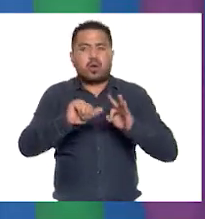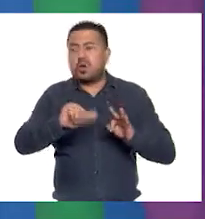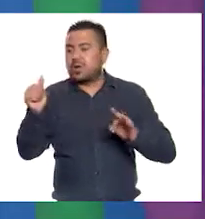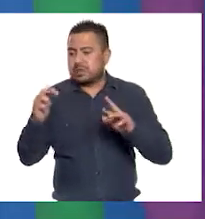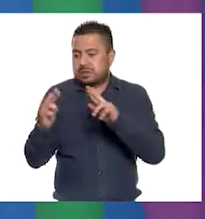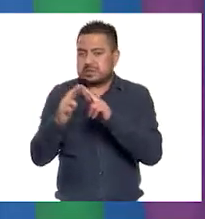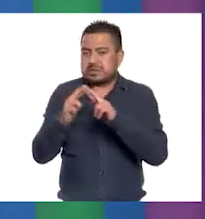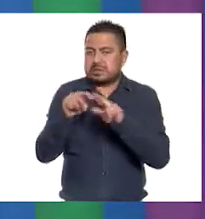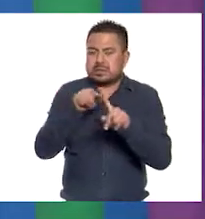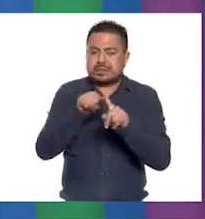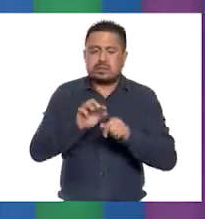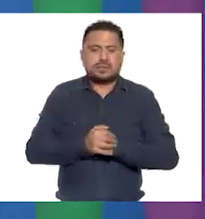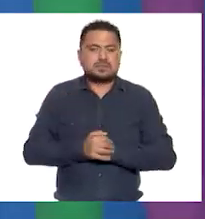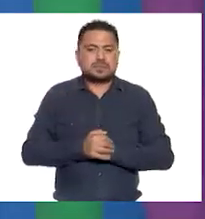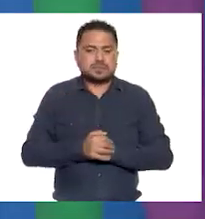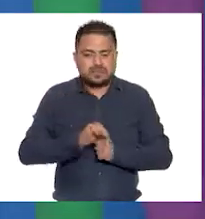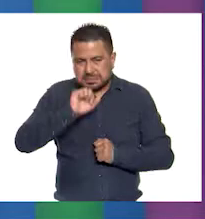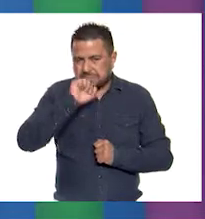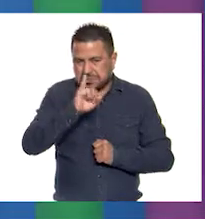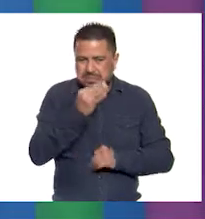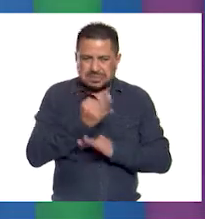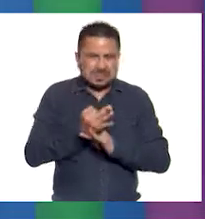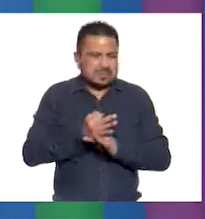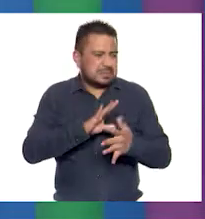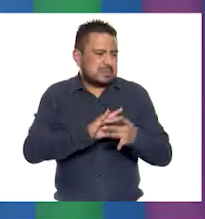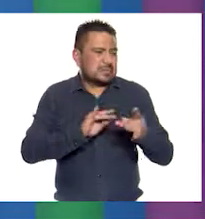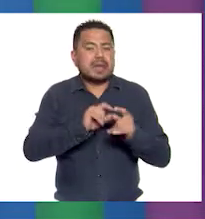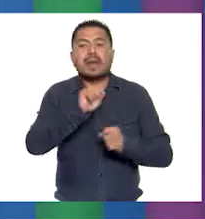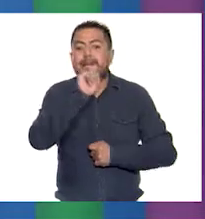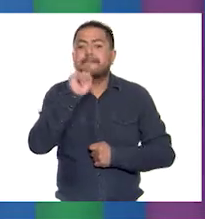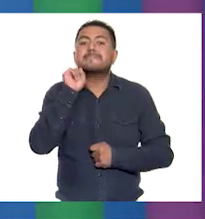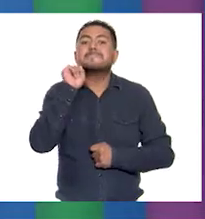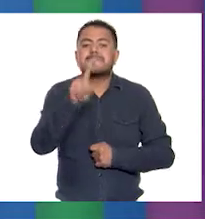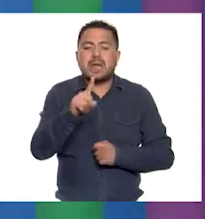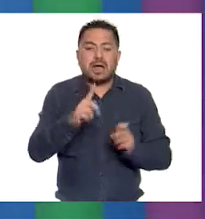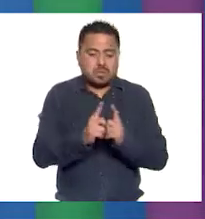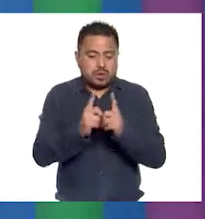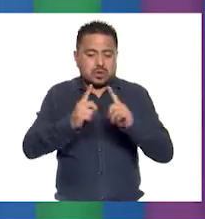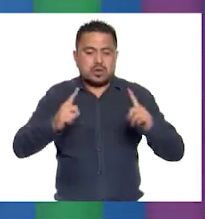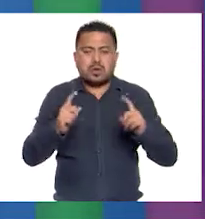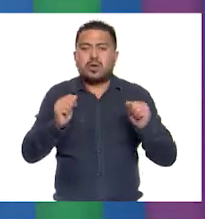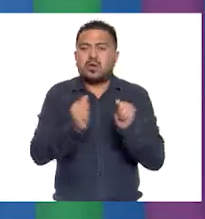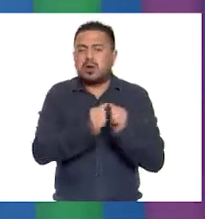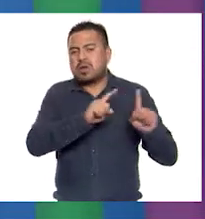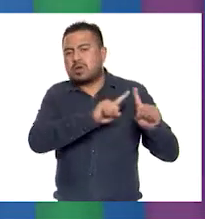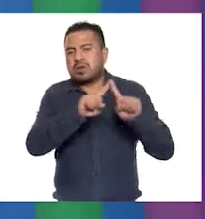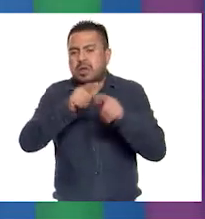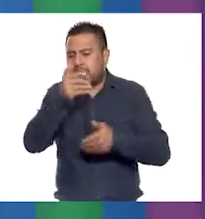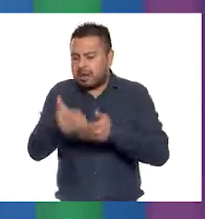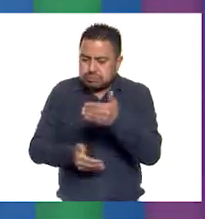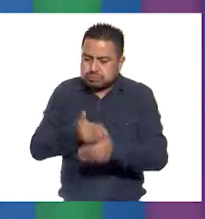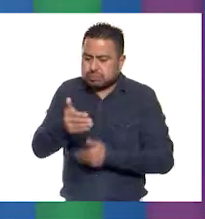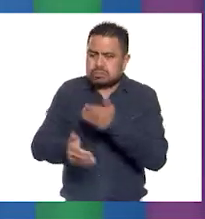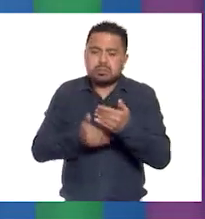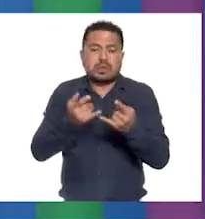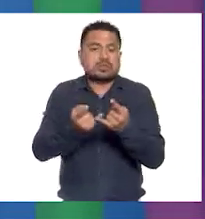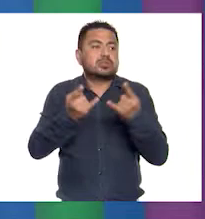religión, que por supuesto ya mencionaste, y que también se desarrolló en distintas etapas de la